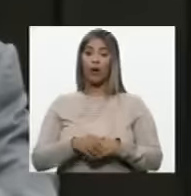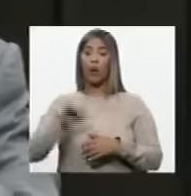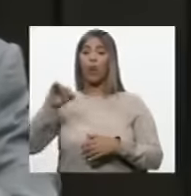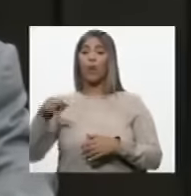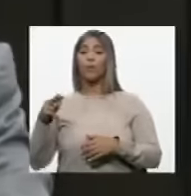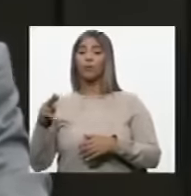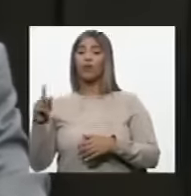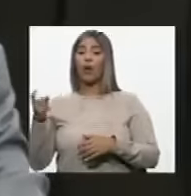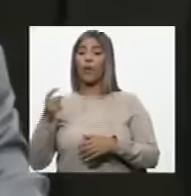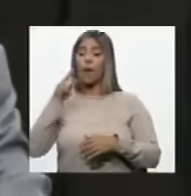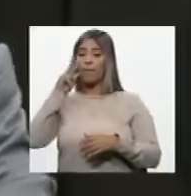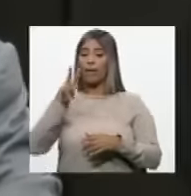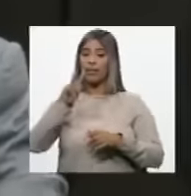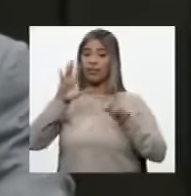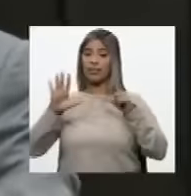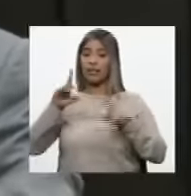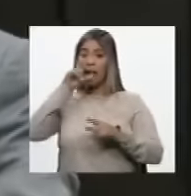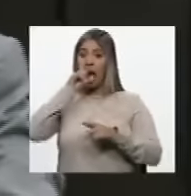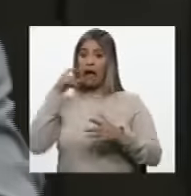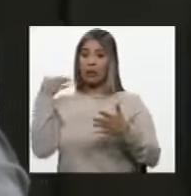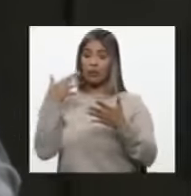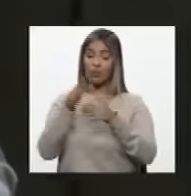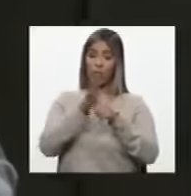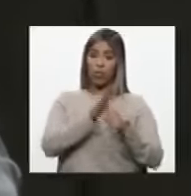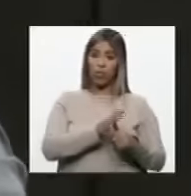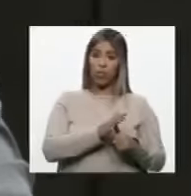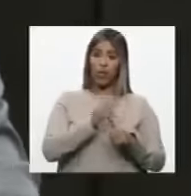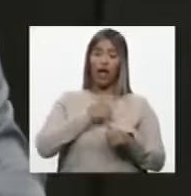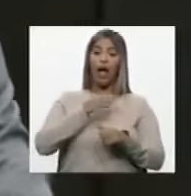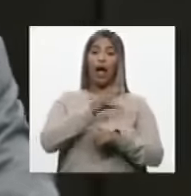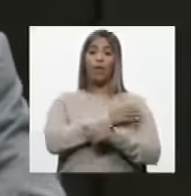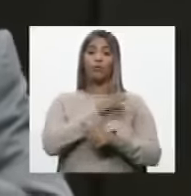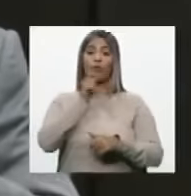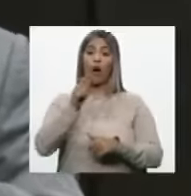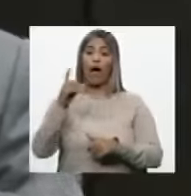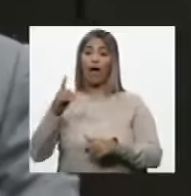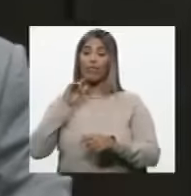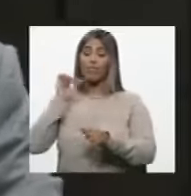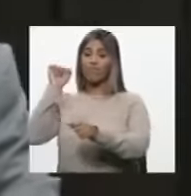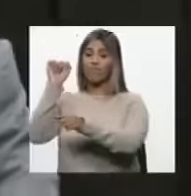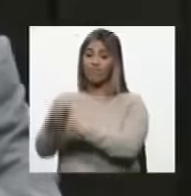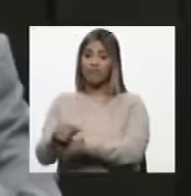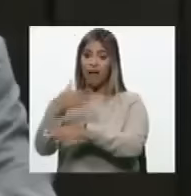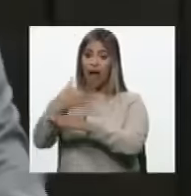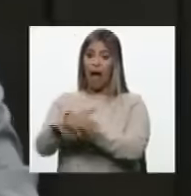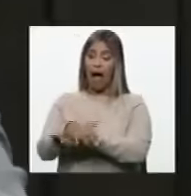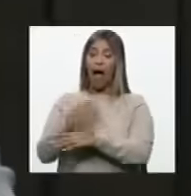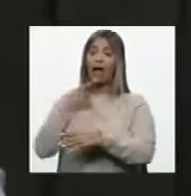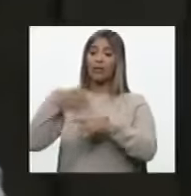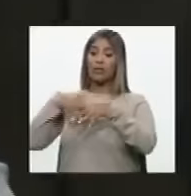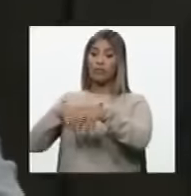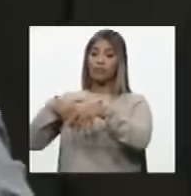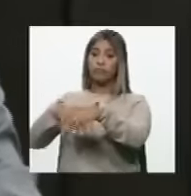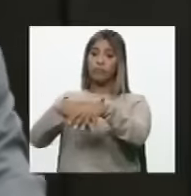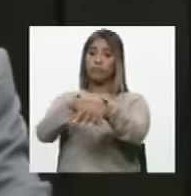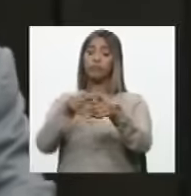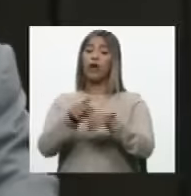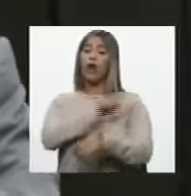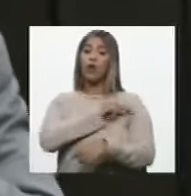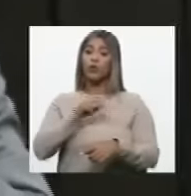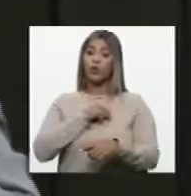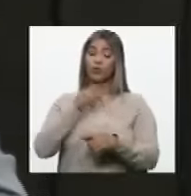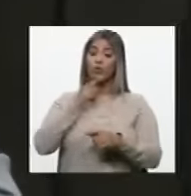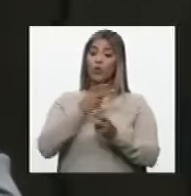Vicente Gómez, 27 años dictador. Fuimos los adecos y los comunistas los que combatimos a Pérez Jiménez en la calle. Fuimos los adecos y los comunistas los que pusimos los